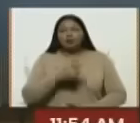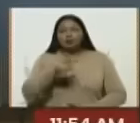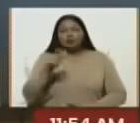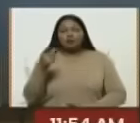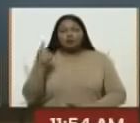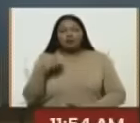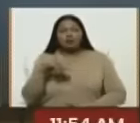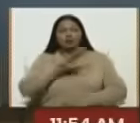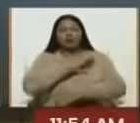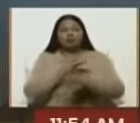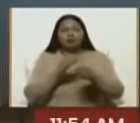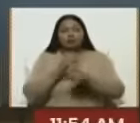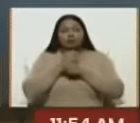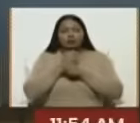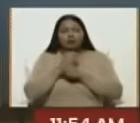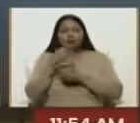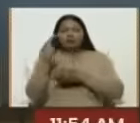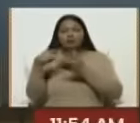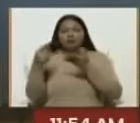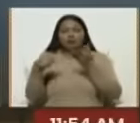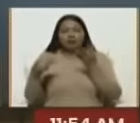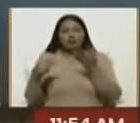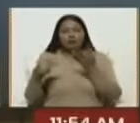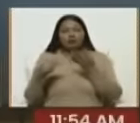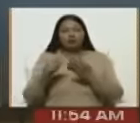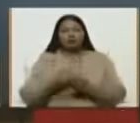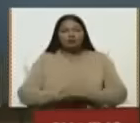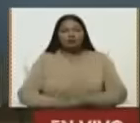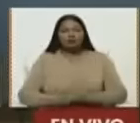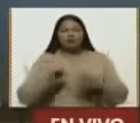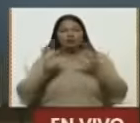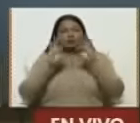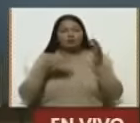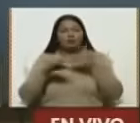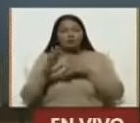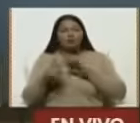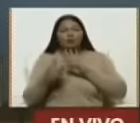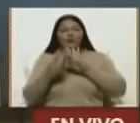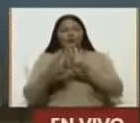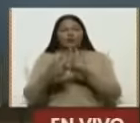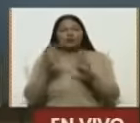en su poder gran cantidad de material estratégico que vamos a mostrar,